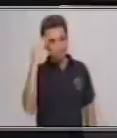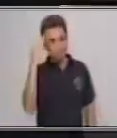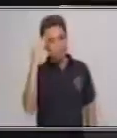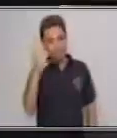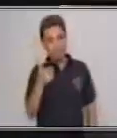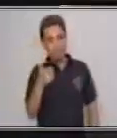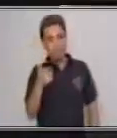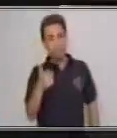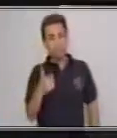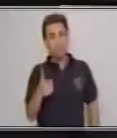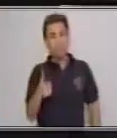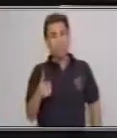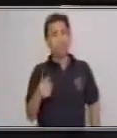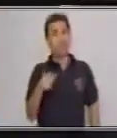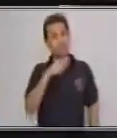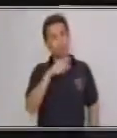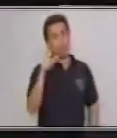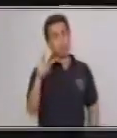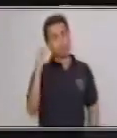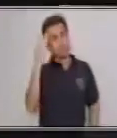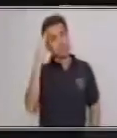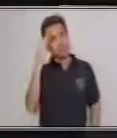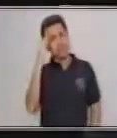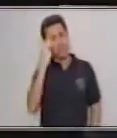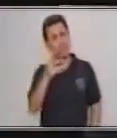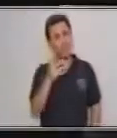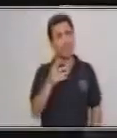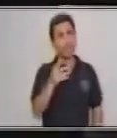díganme, ¿alguien conoce la versión de Lobo?